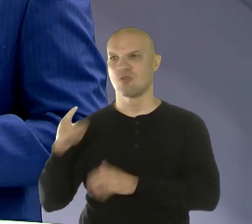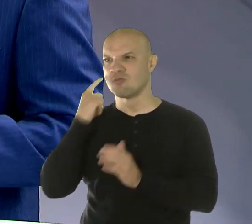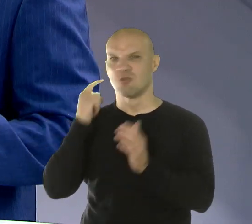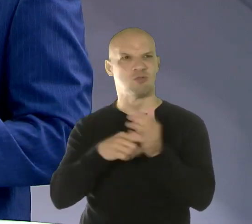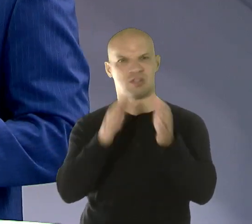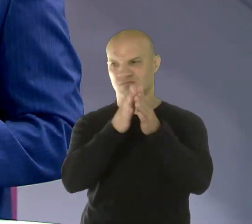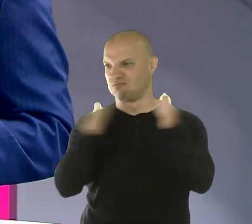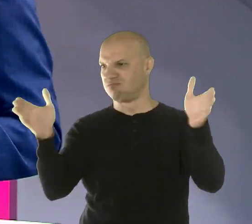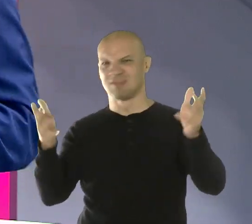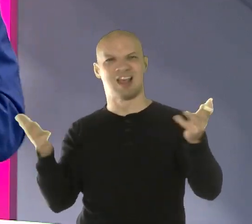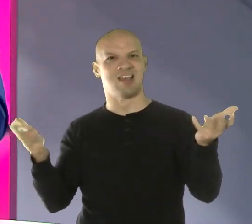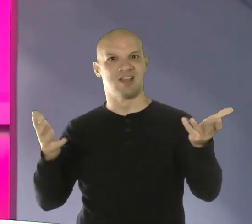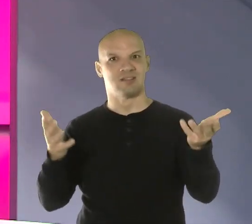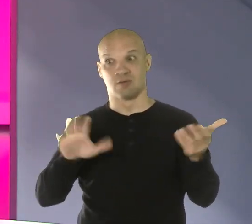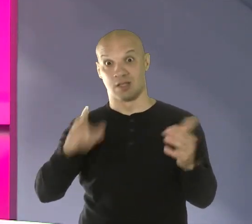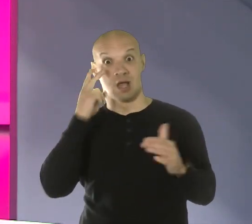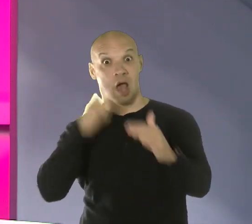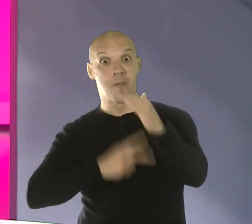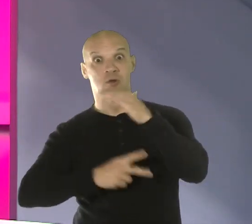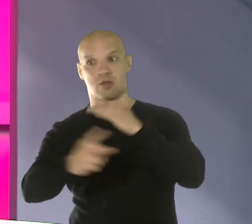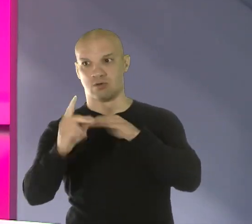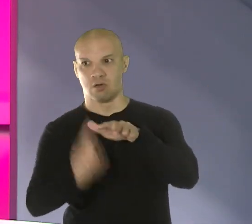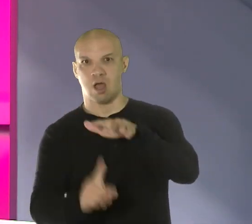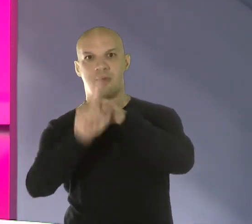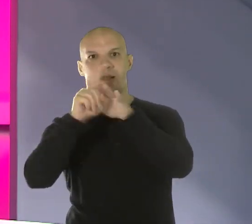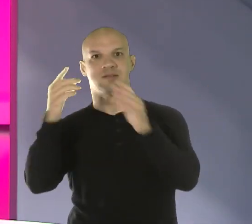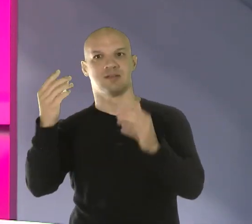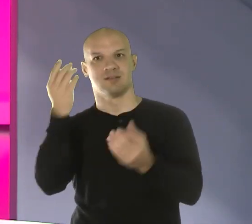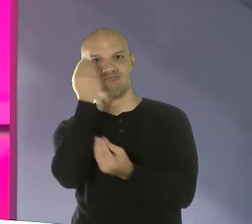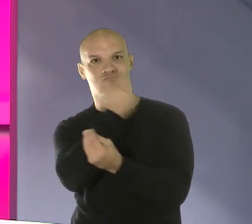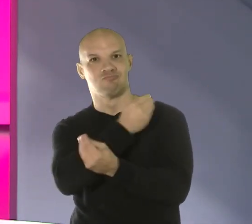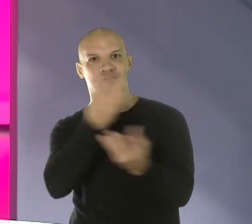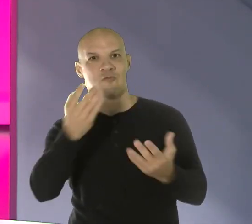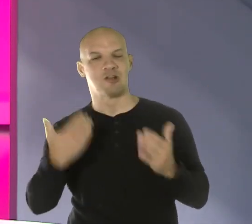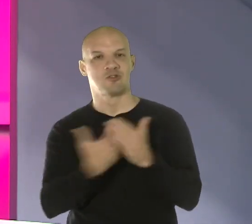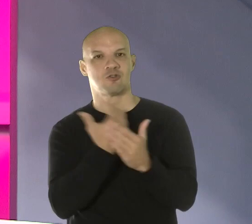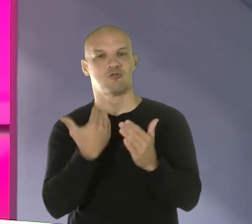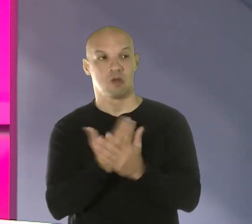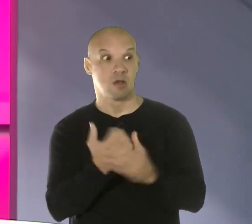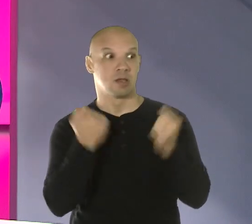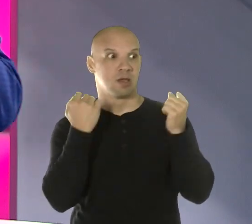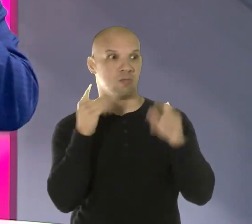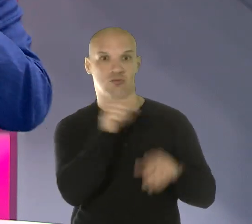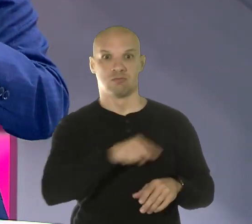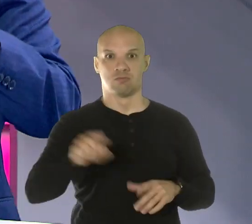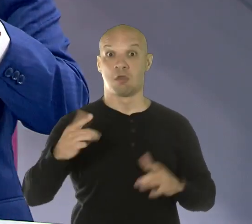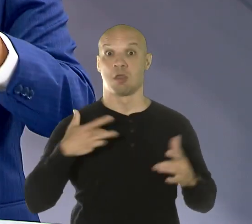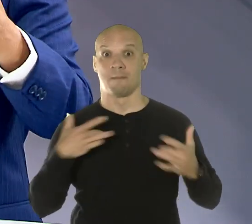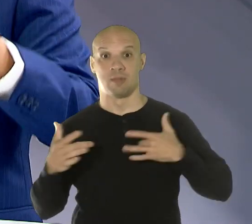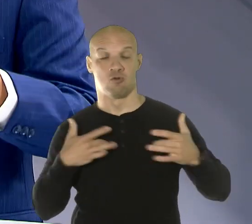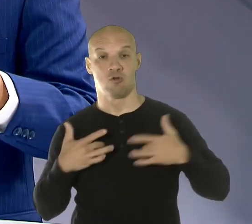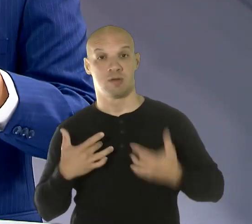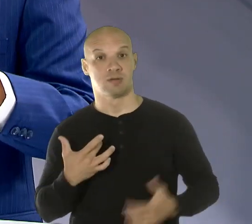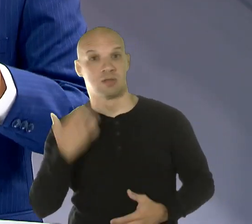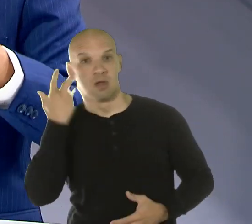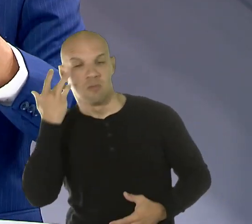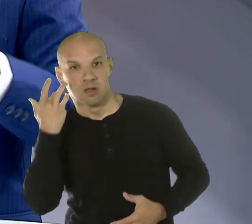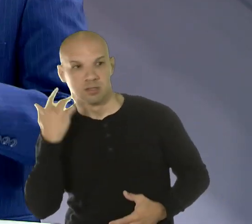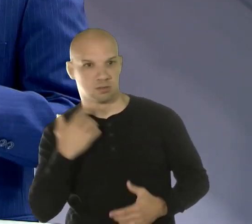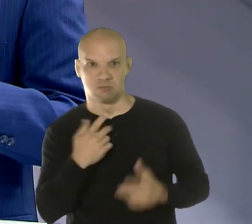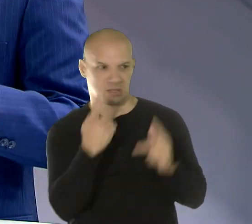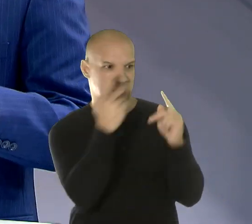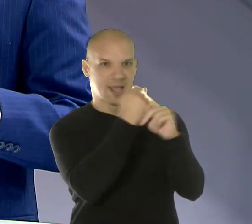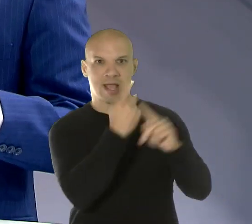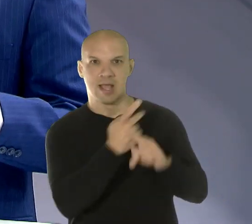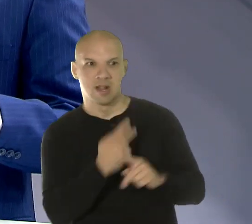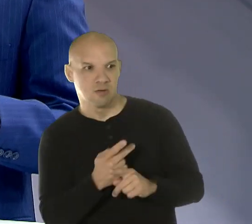dentro de esa proyección surge una noticia que me imagino que a muchos les preocupa, porque suman y resta por la baja